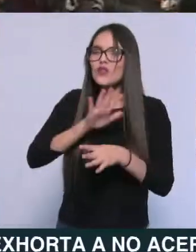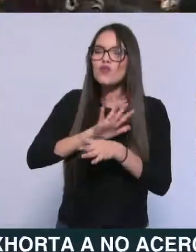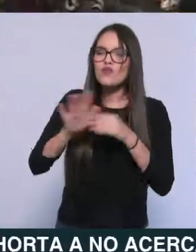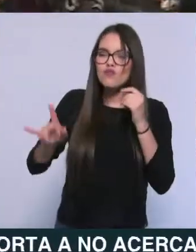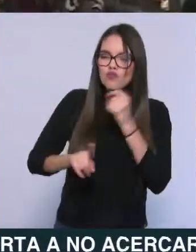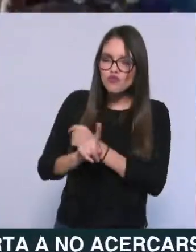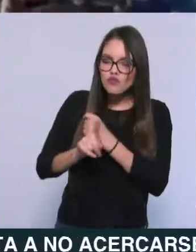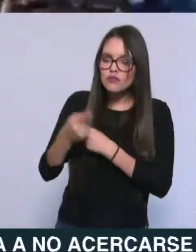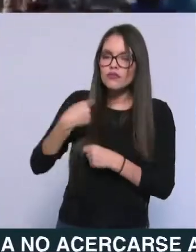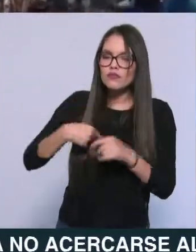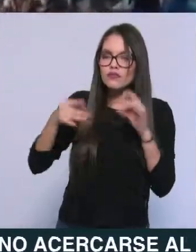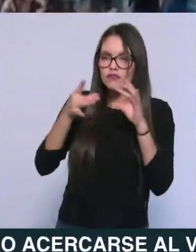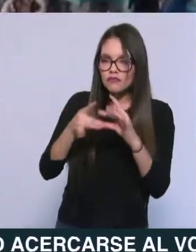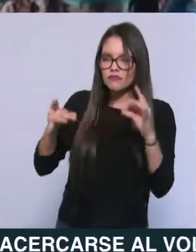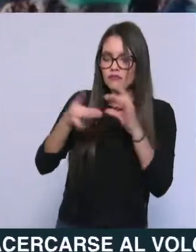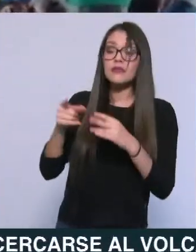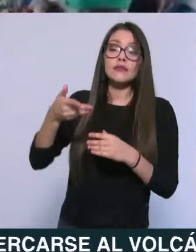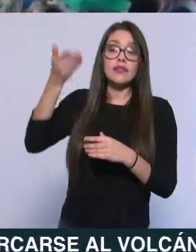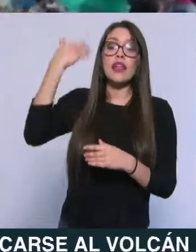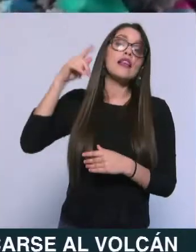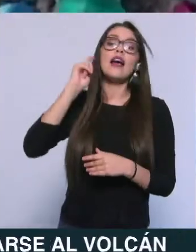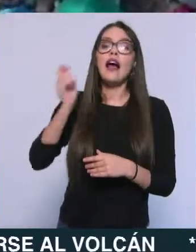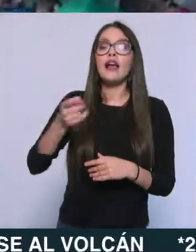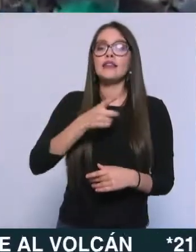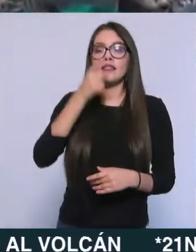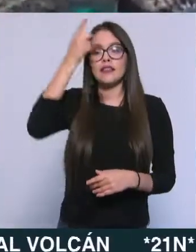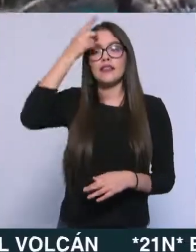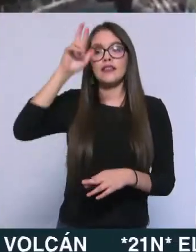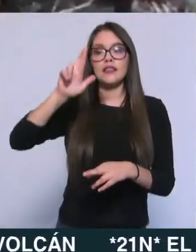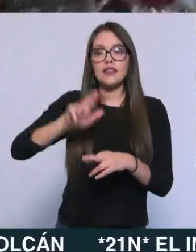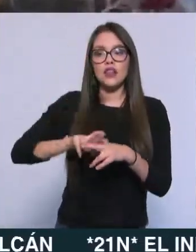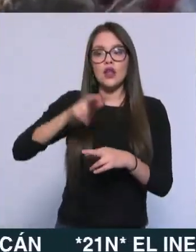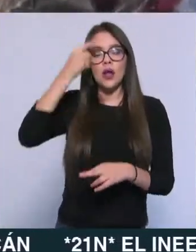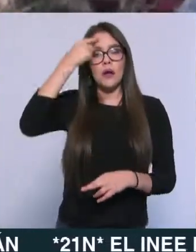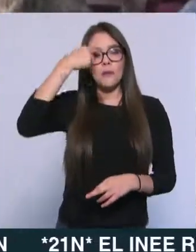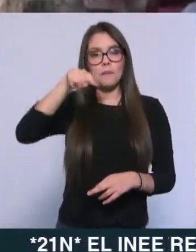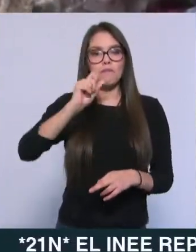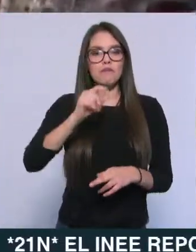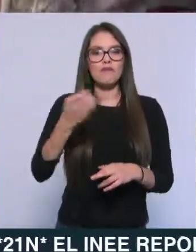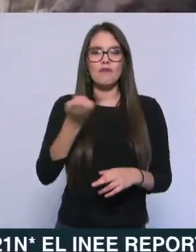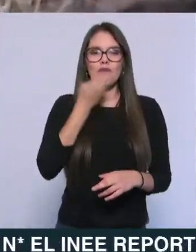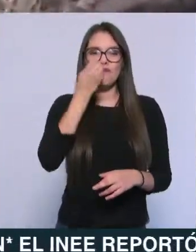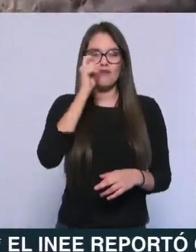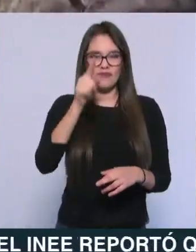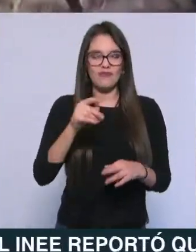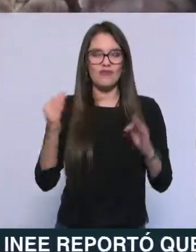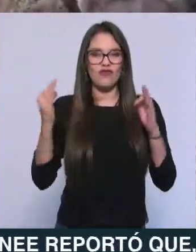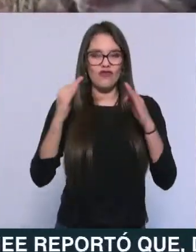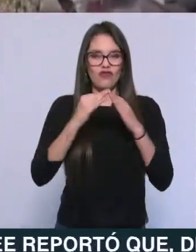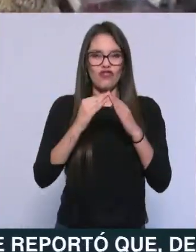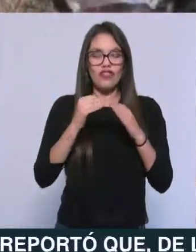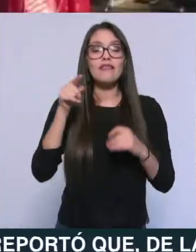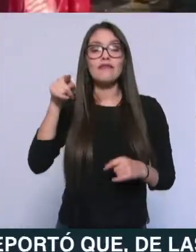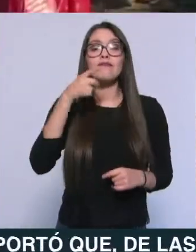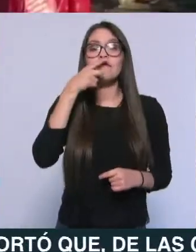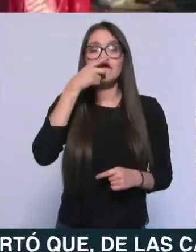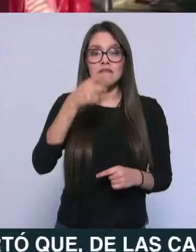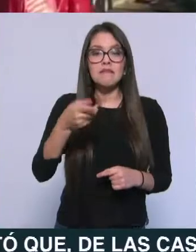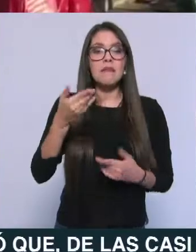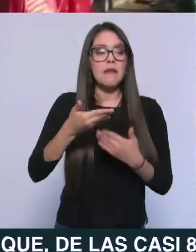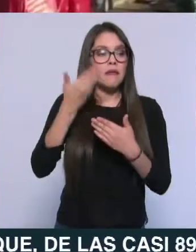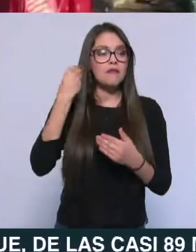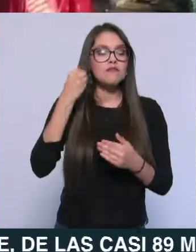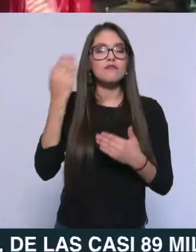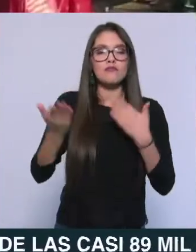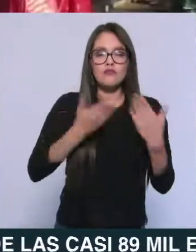su momento el director general del COLEF, del Colegio de la Frontera Norte, entonces realizó muchísimos estudios. Muchos han